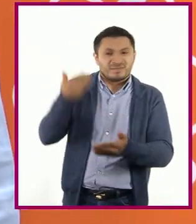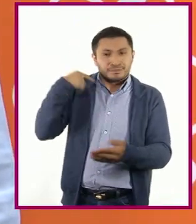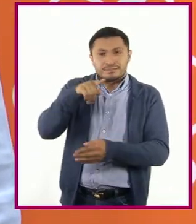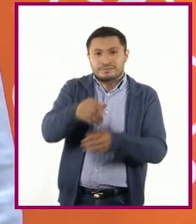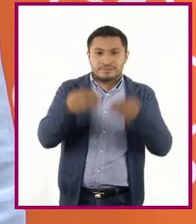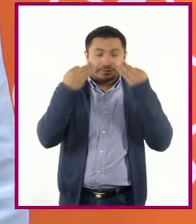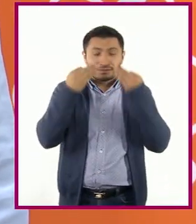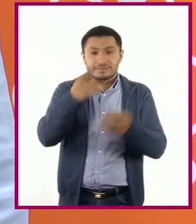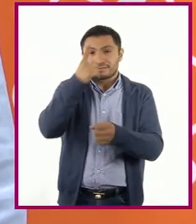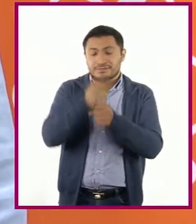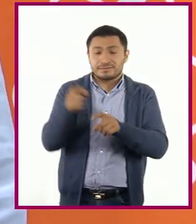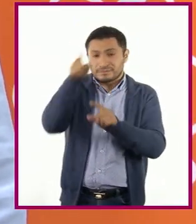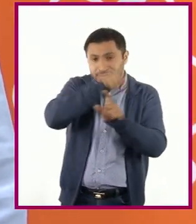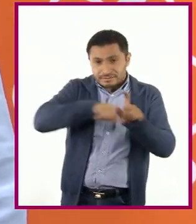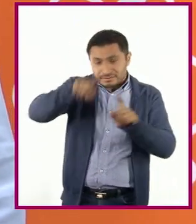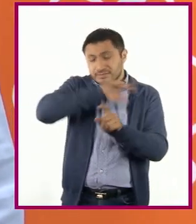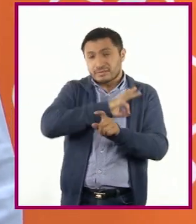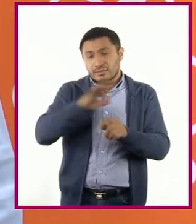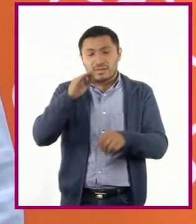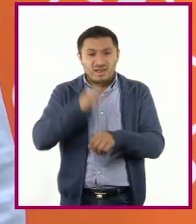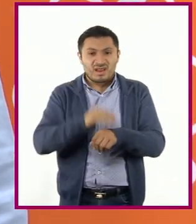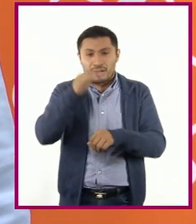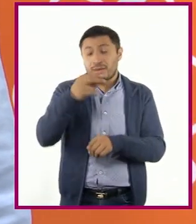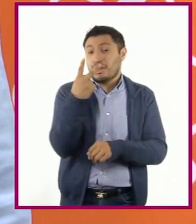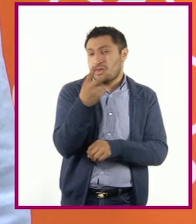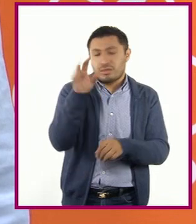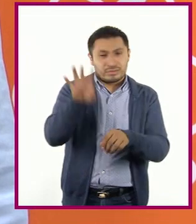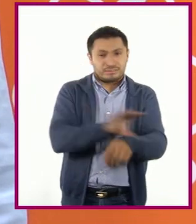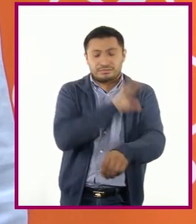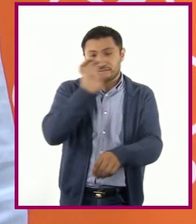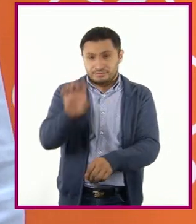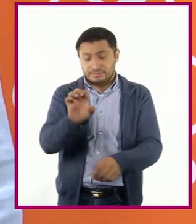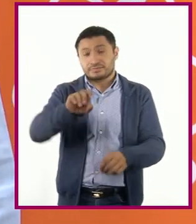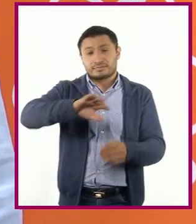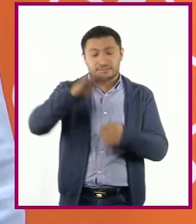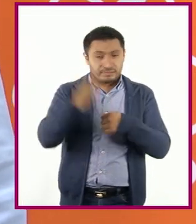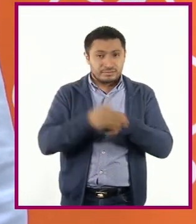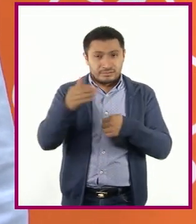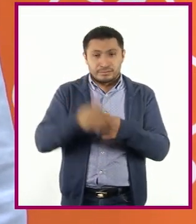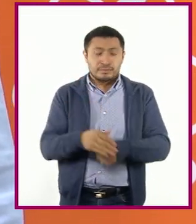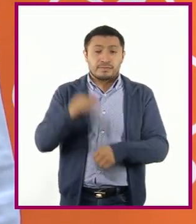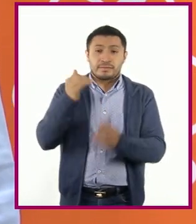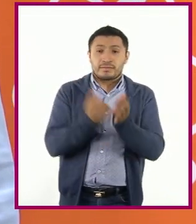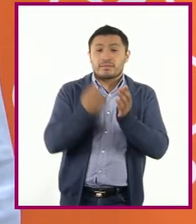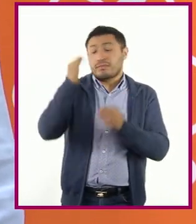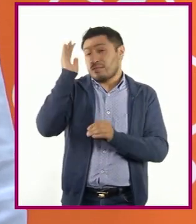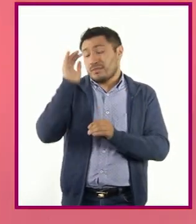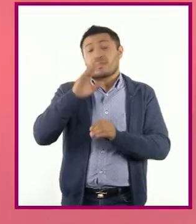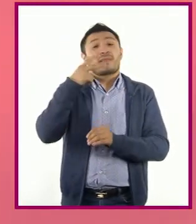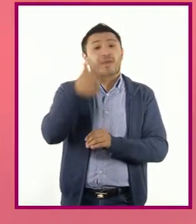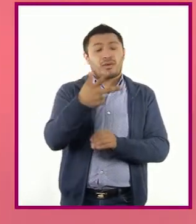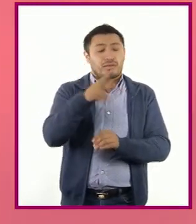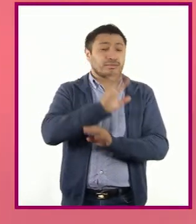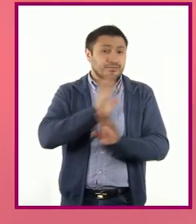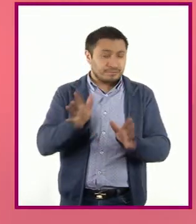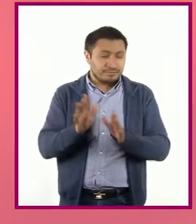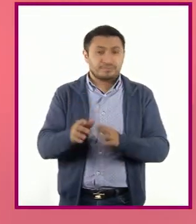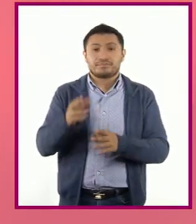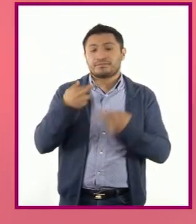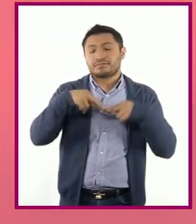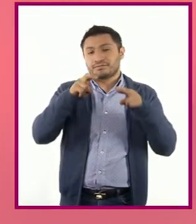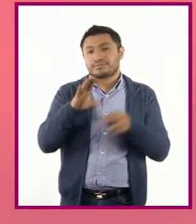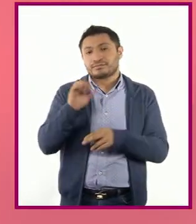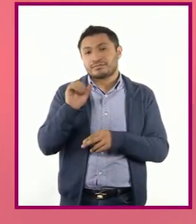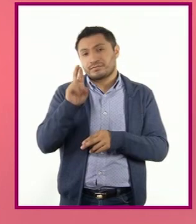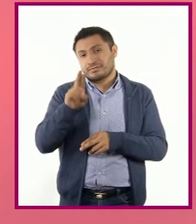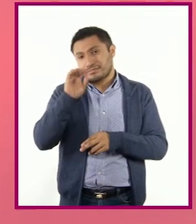que la primera órbita puede tener un máximo de 2 electrones y que la siguiente puede tener un máximo de 8. Para representar al carbono